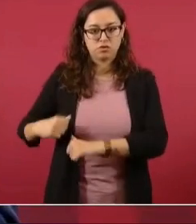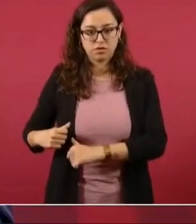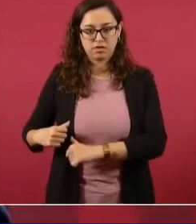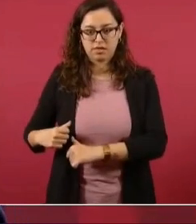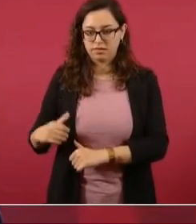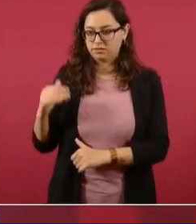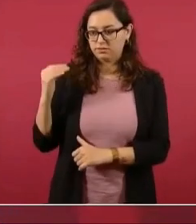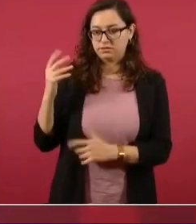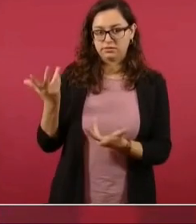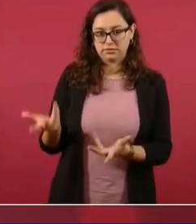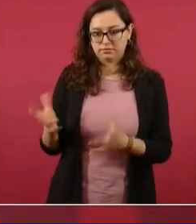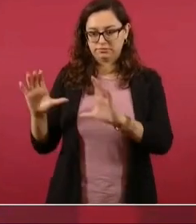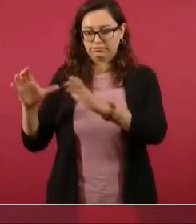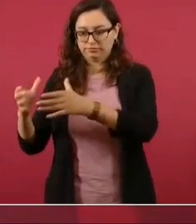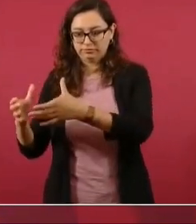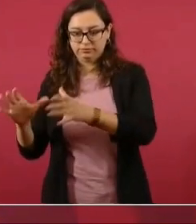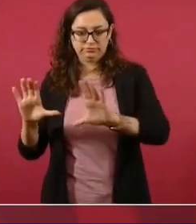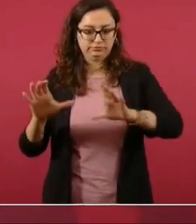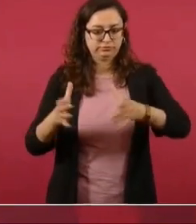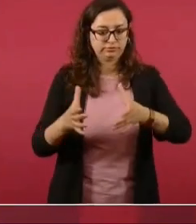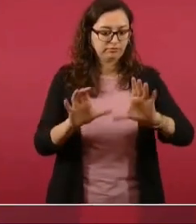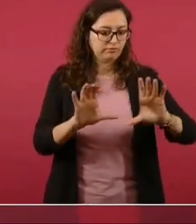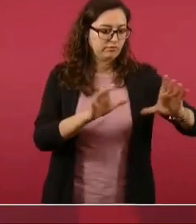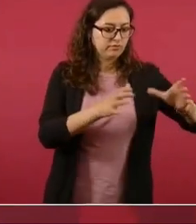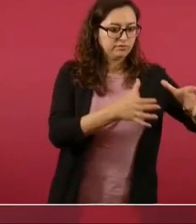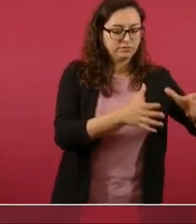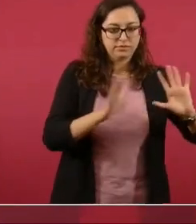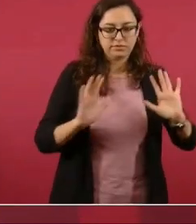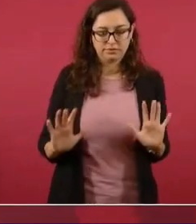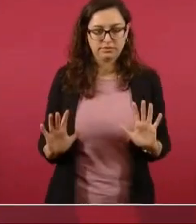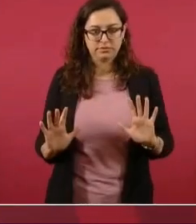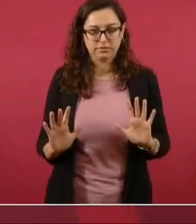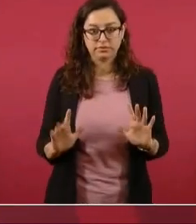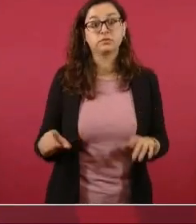cómo funcionan los poderes y cómo debe de haber